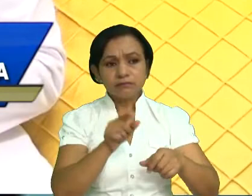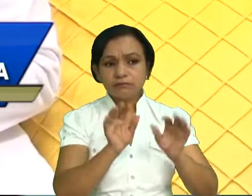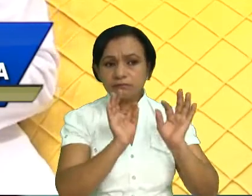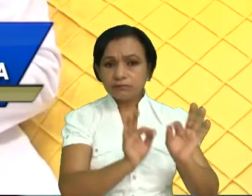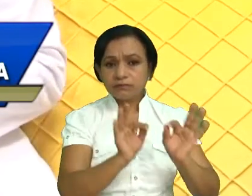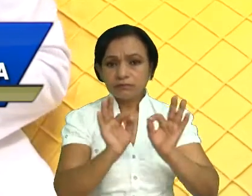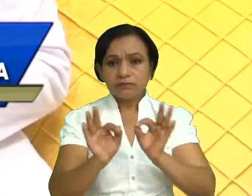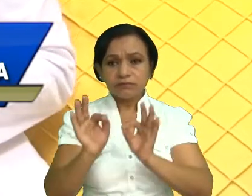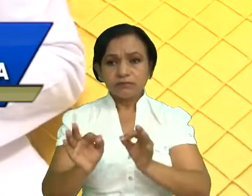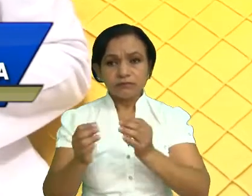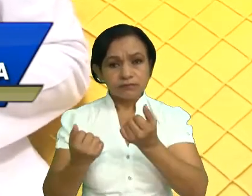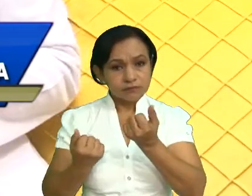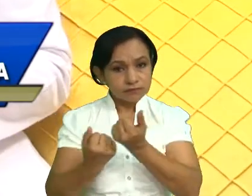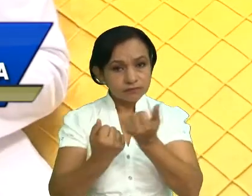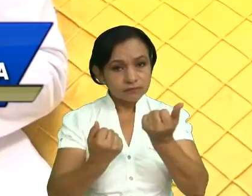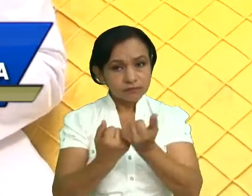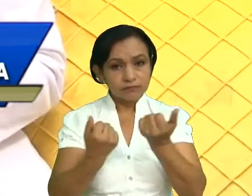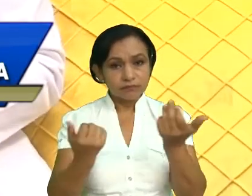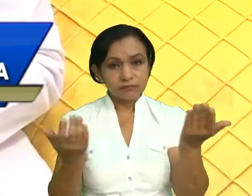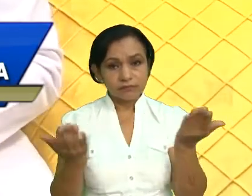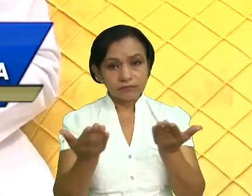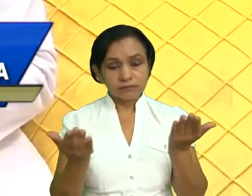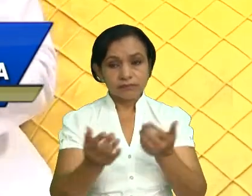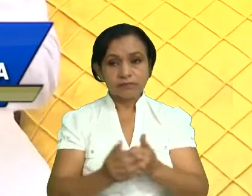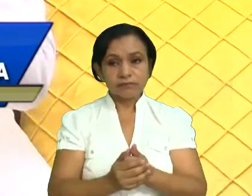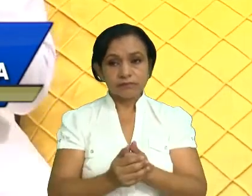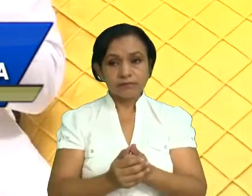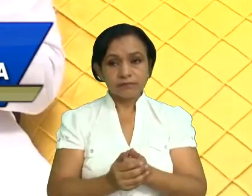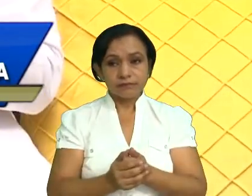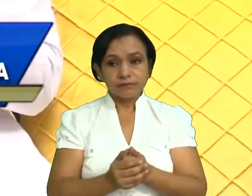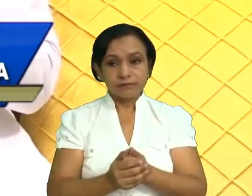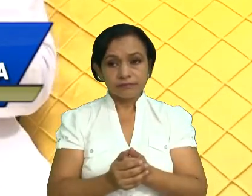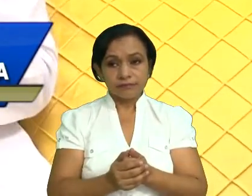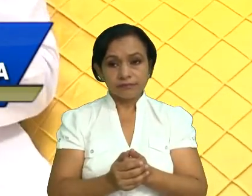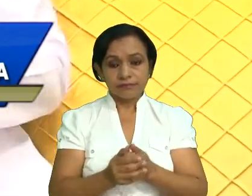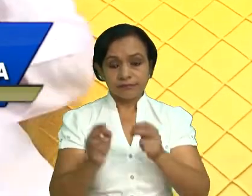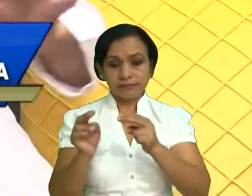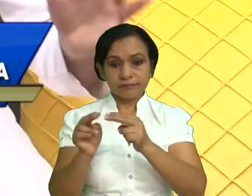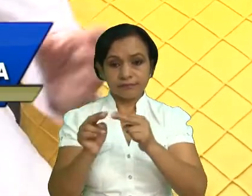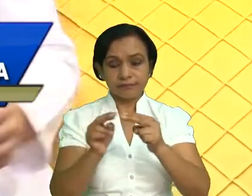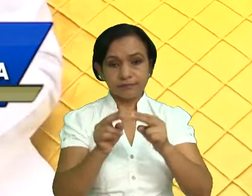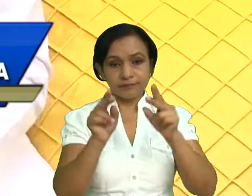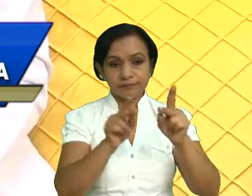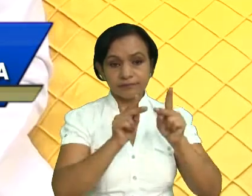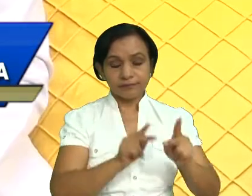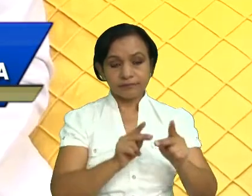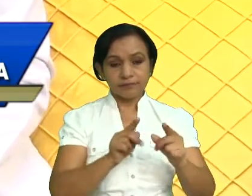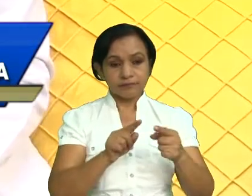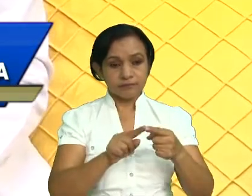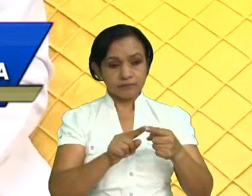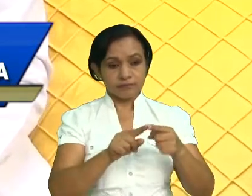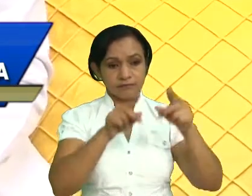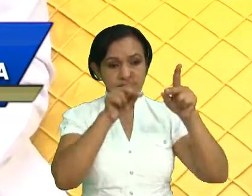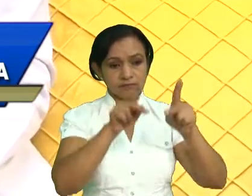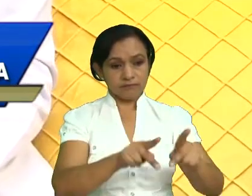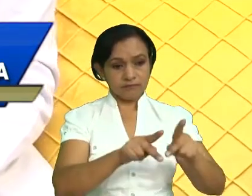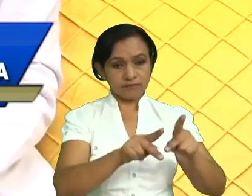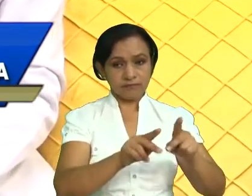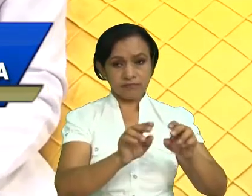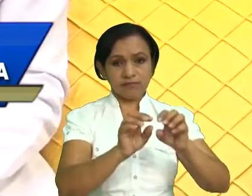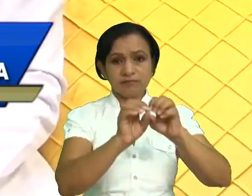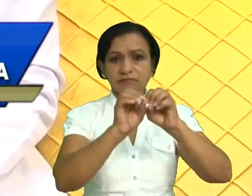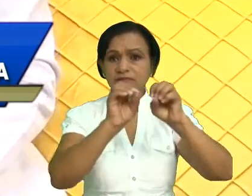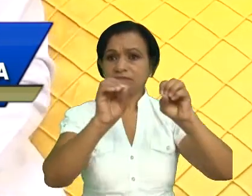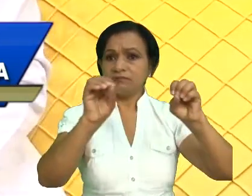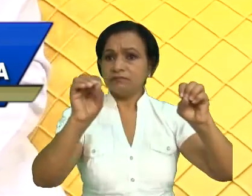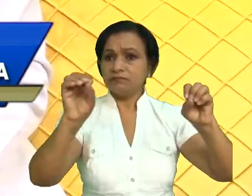que tenemos asesoramiento. Entonces, cuando no haya una conexión identificada entre una persona que no tenga el